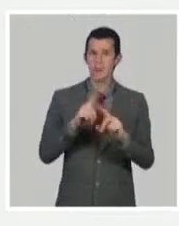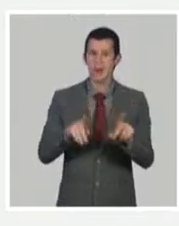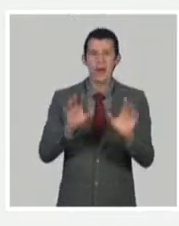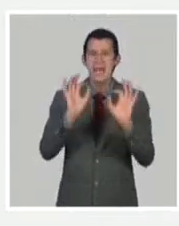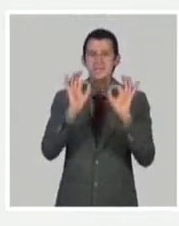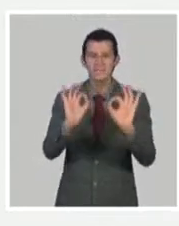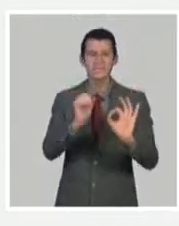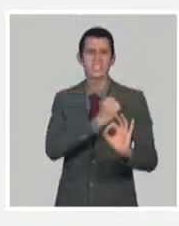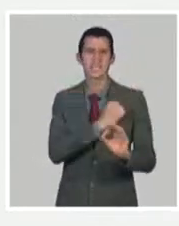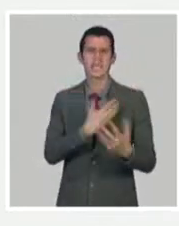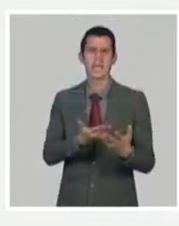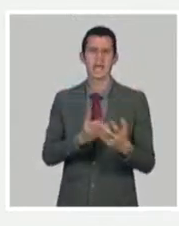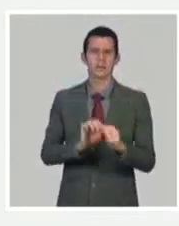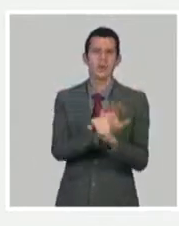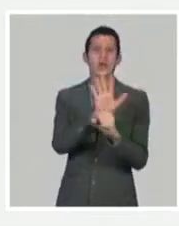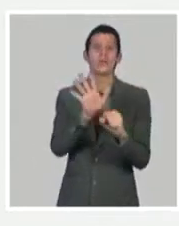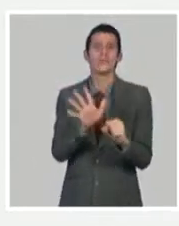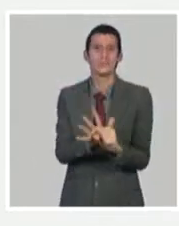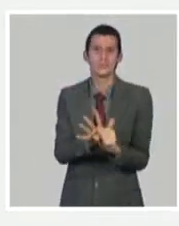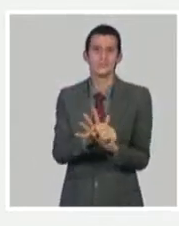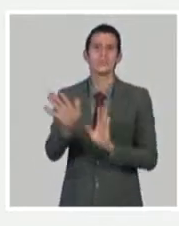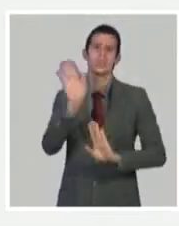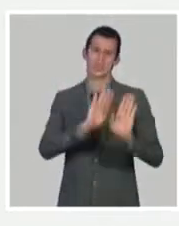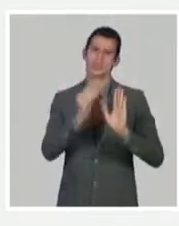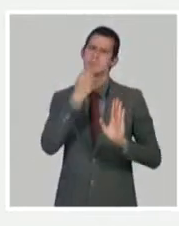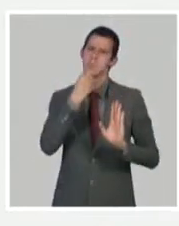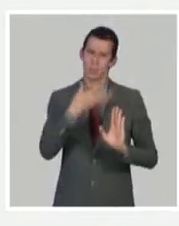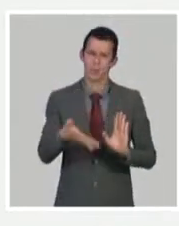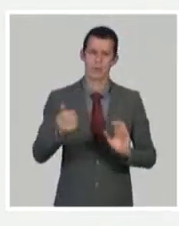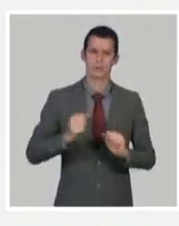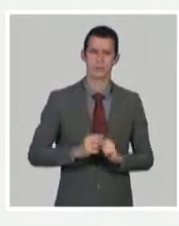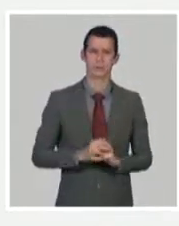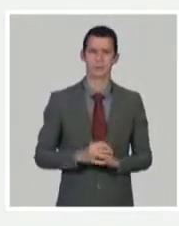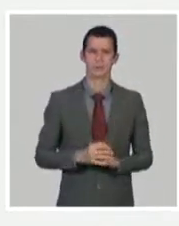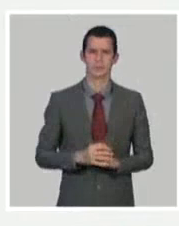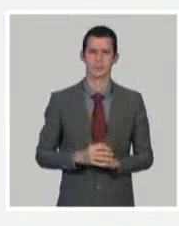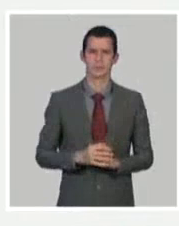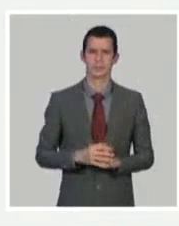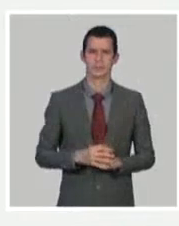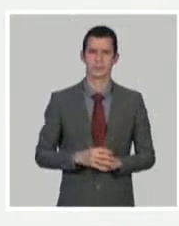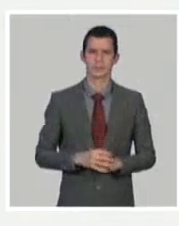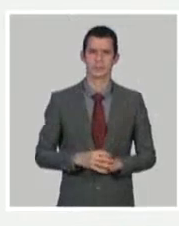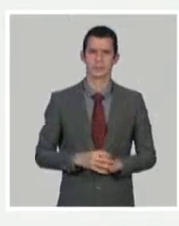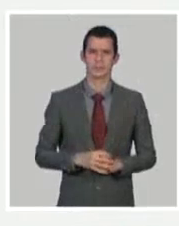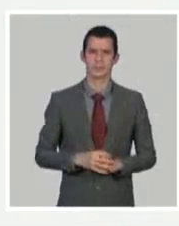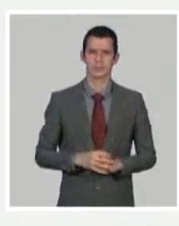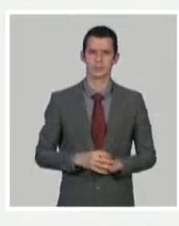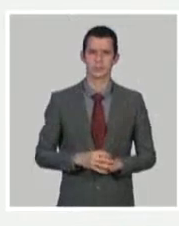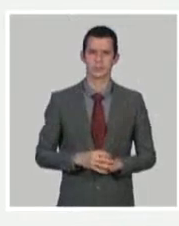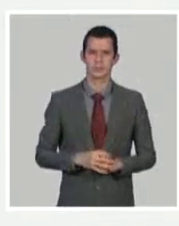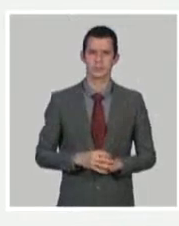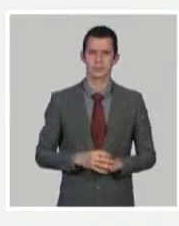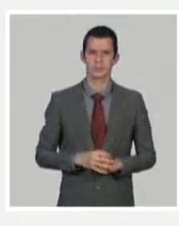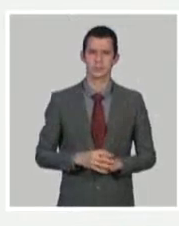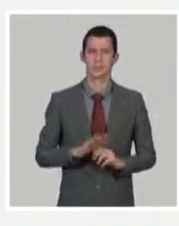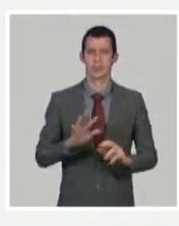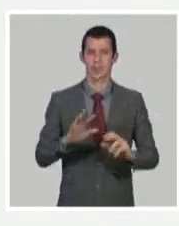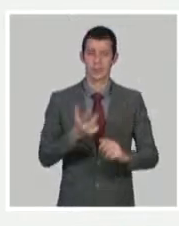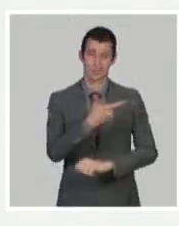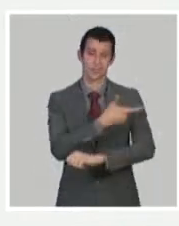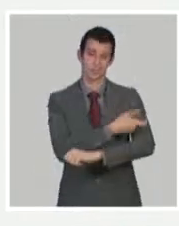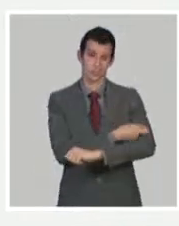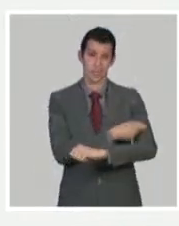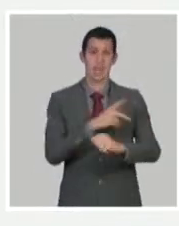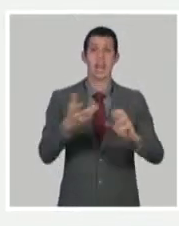los individuos, ya fueran la dosis de 25 o de 50 microgramos, porque en este estudio pusimos 2 dosis de